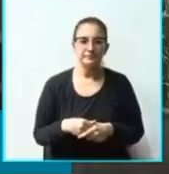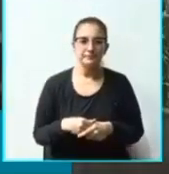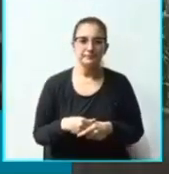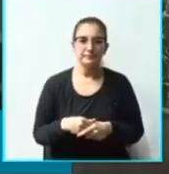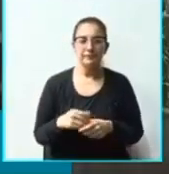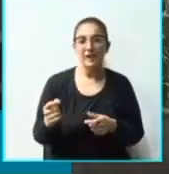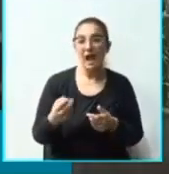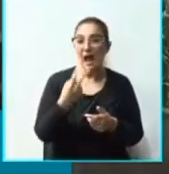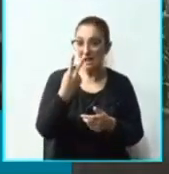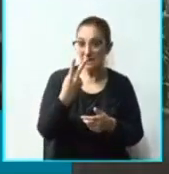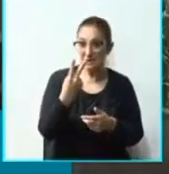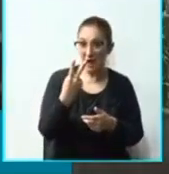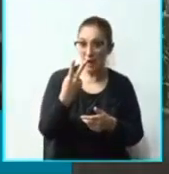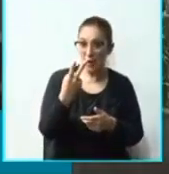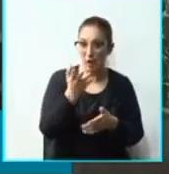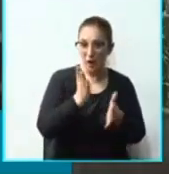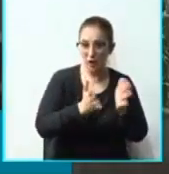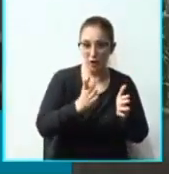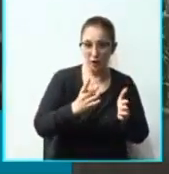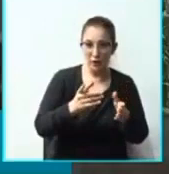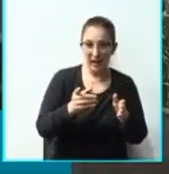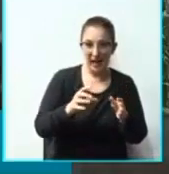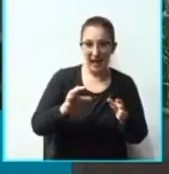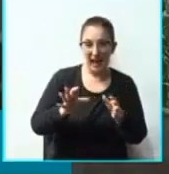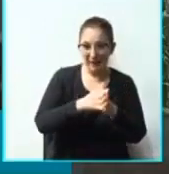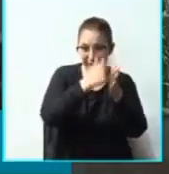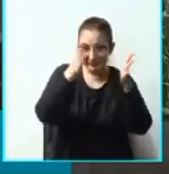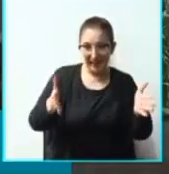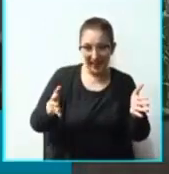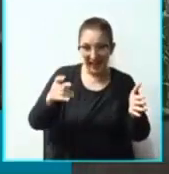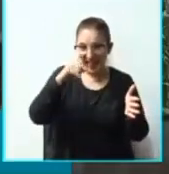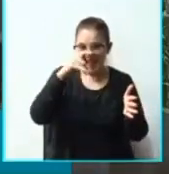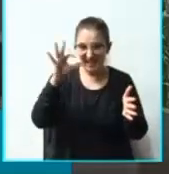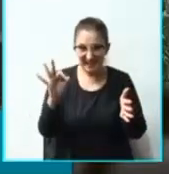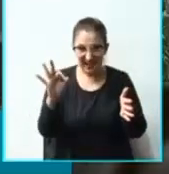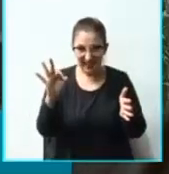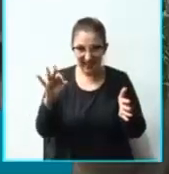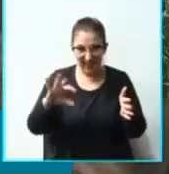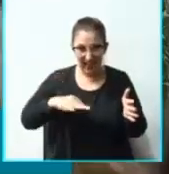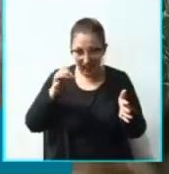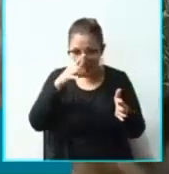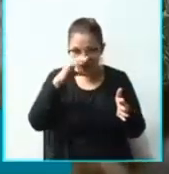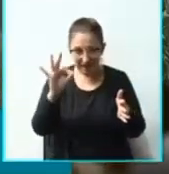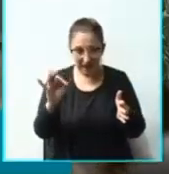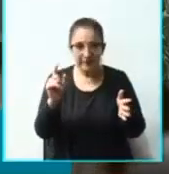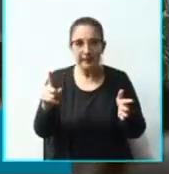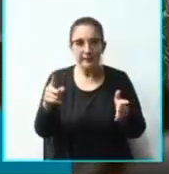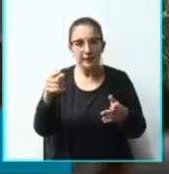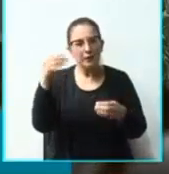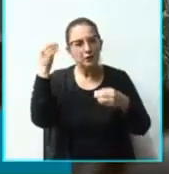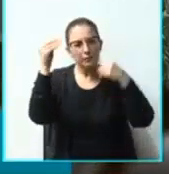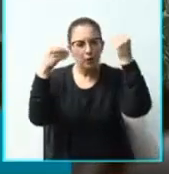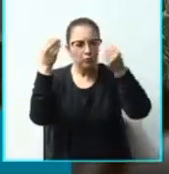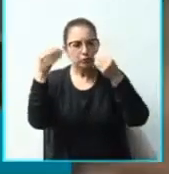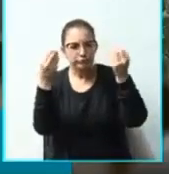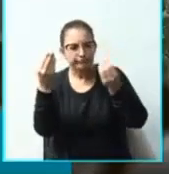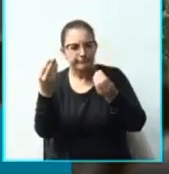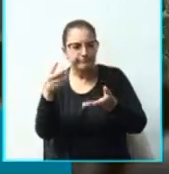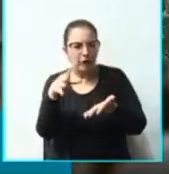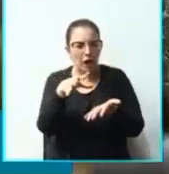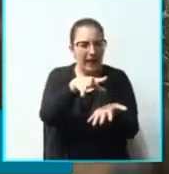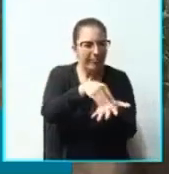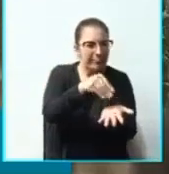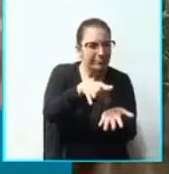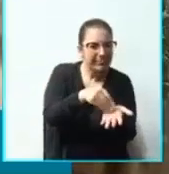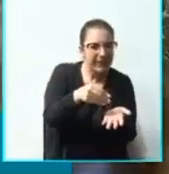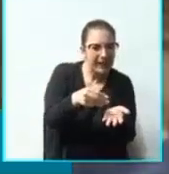El segundo genocidio, el de la década del 70, también se preocupó particularmente por la propiedad de la tierra, se obsesionó